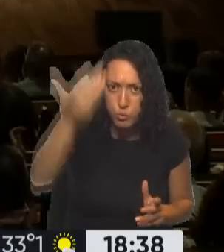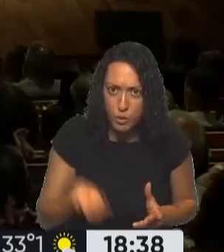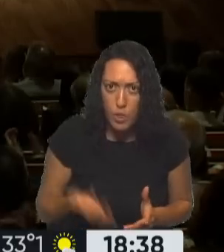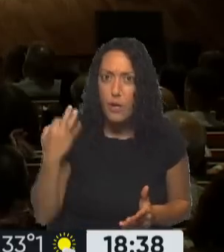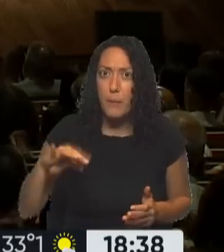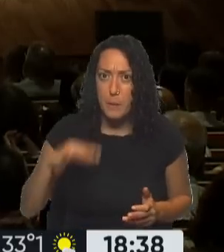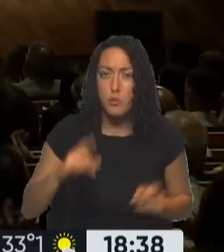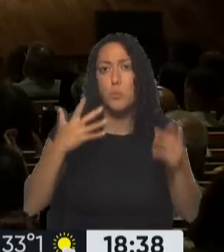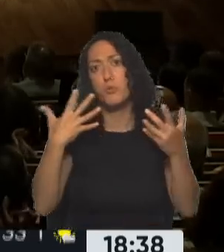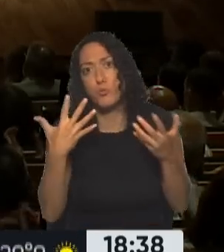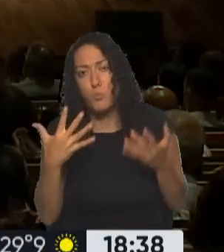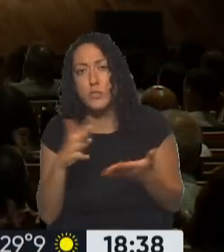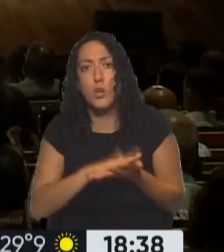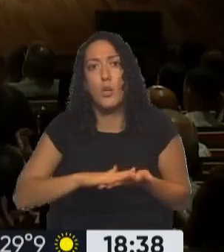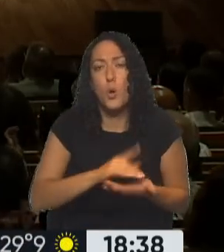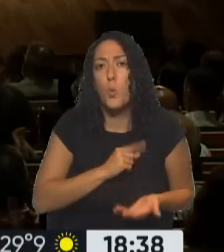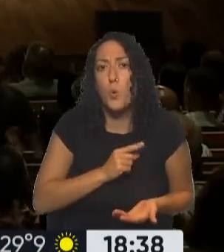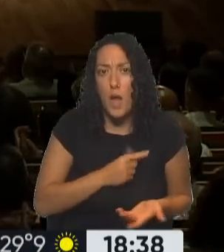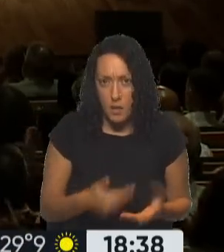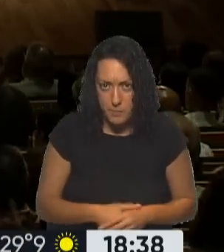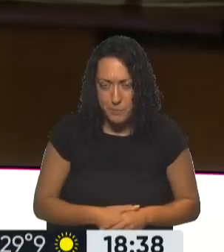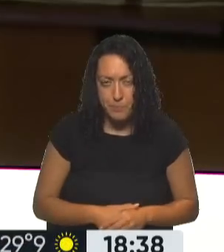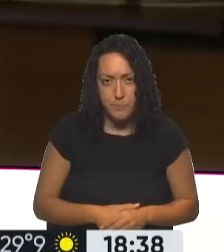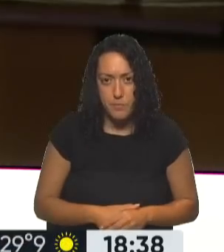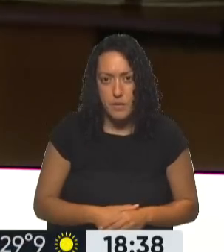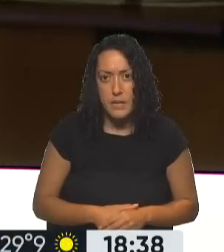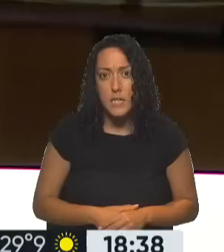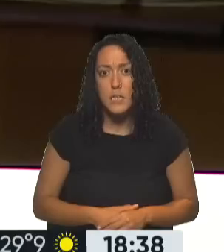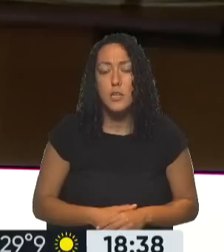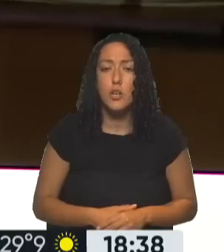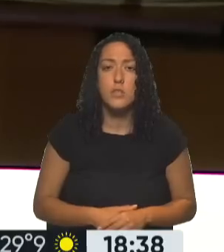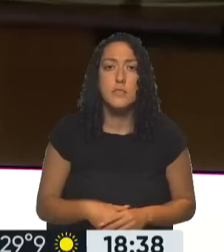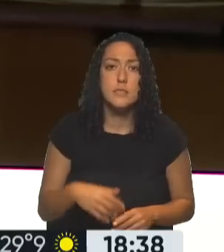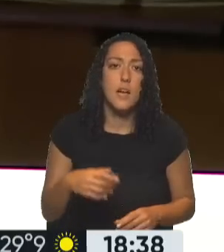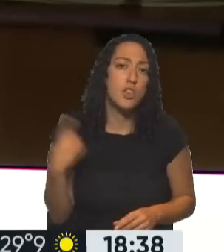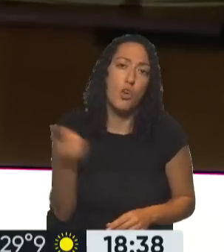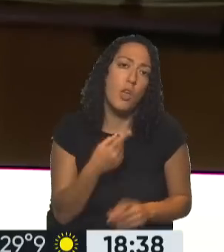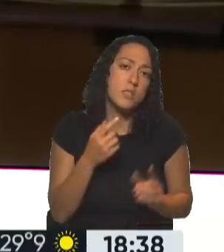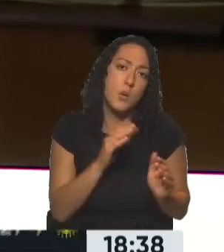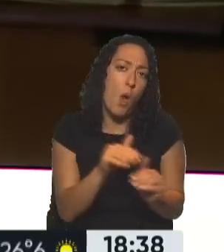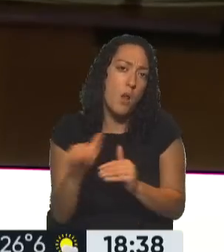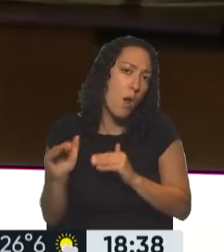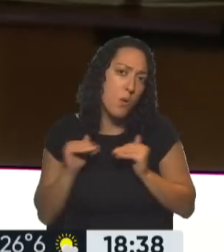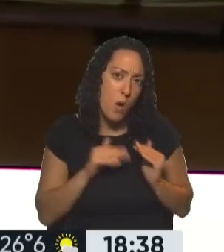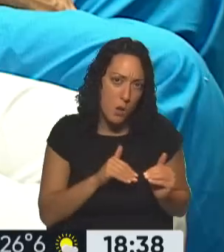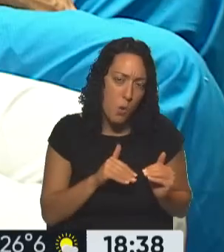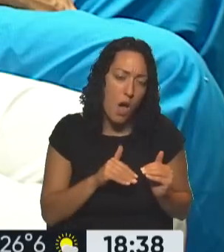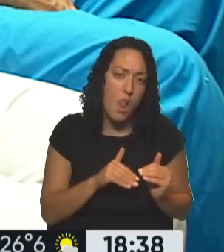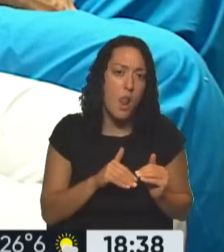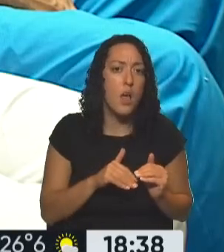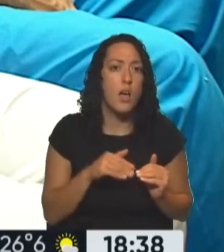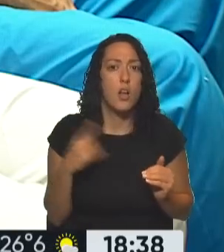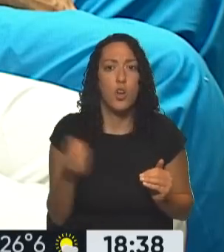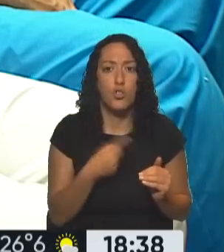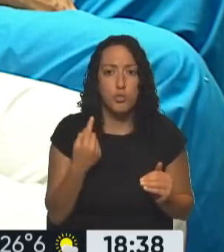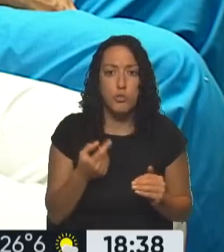por supuesto que también para sanar. Cuando uno habla, y nos pasó creo que a todos y a todas, volver a vivirlo